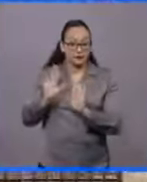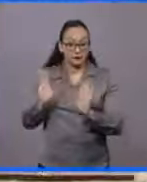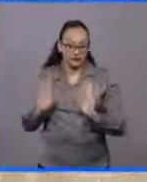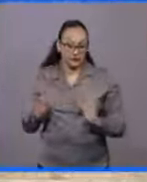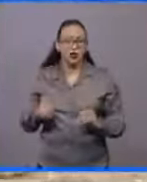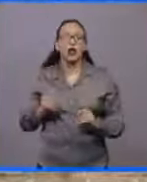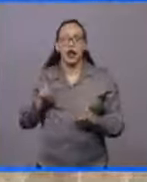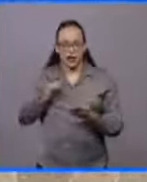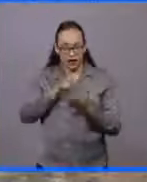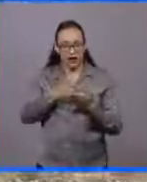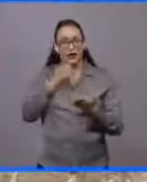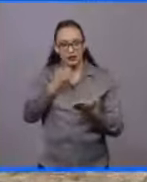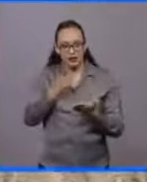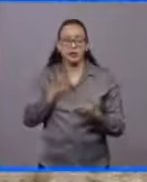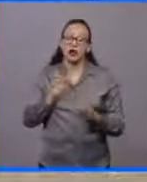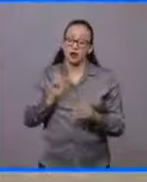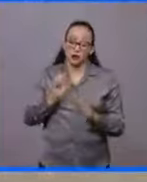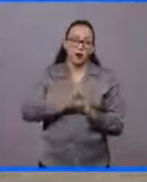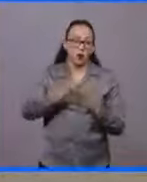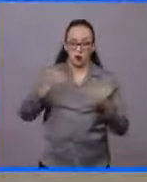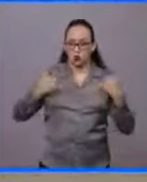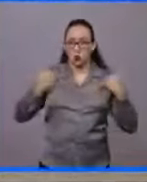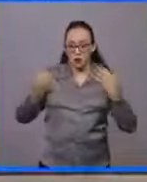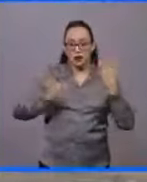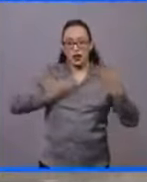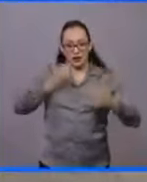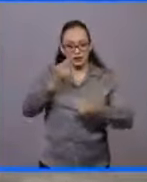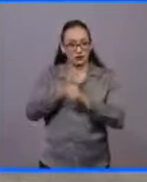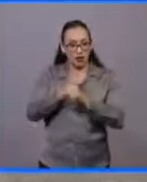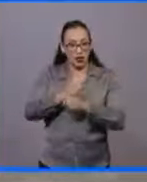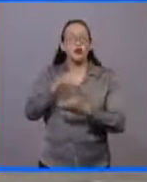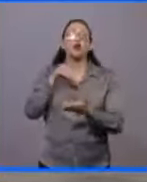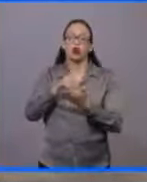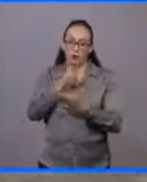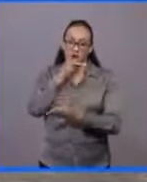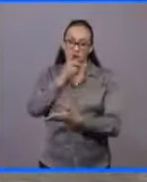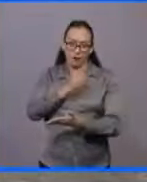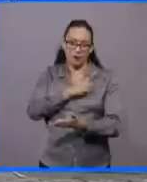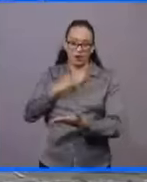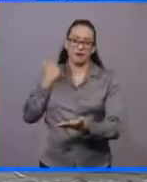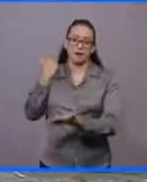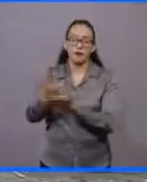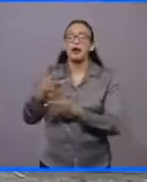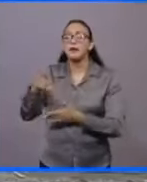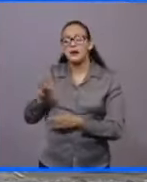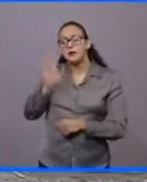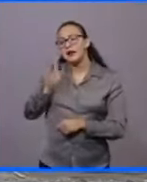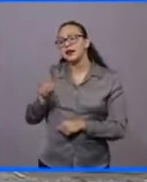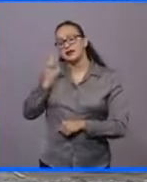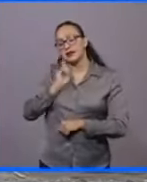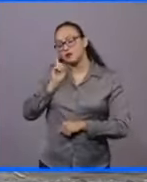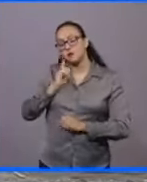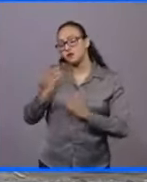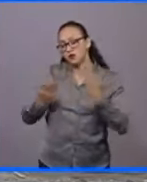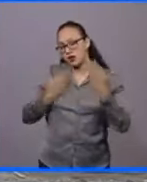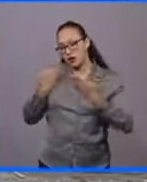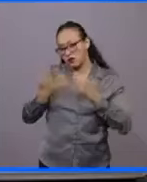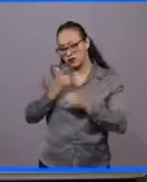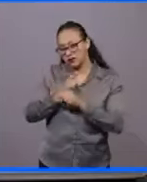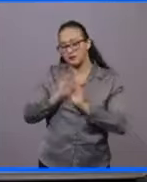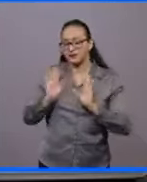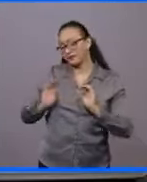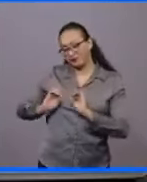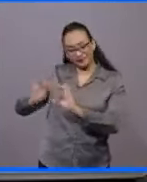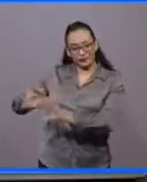como lo marca el supuesto previsto en el artículo 501, fracciones primera y cuarta de la Ley Federal del Trabajo.